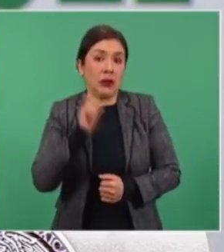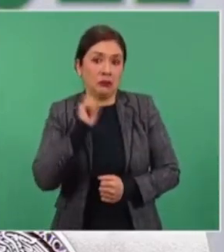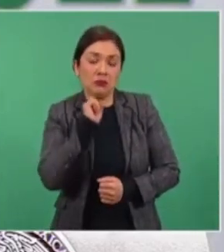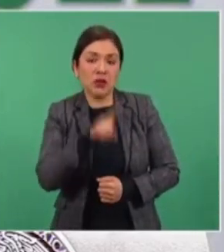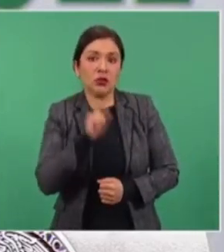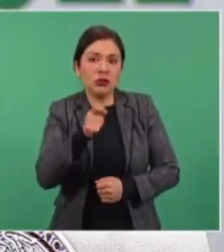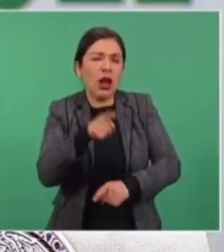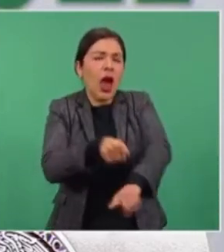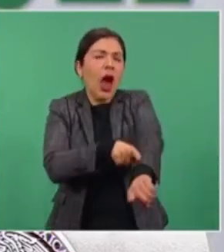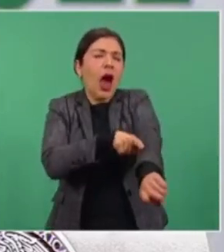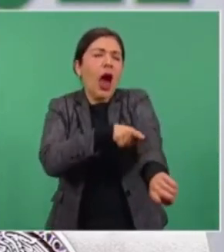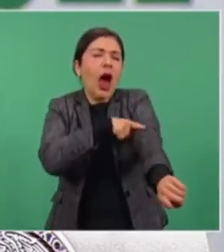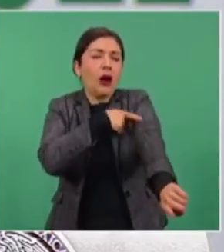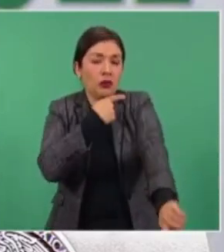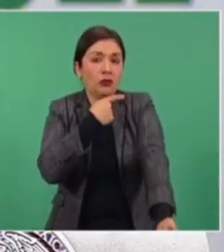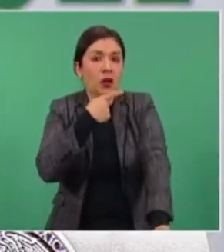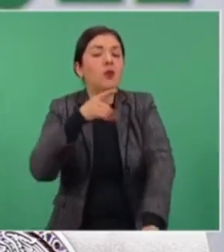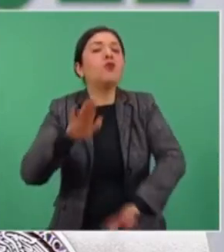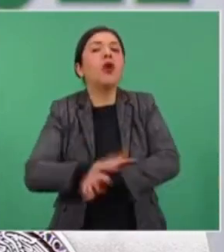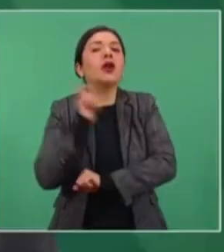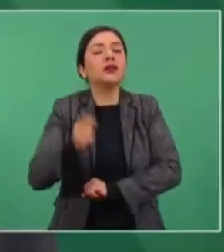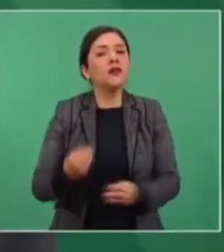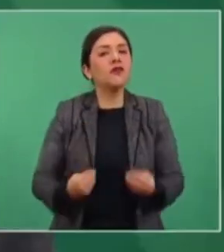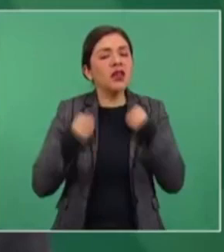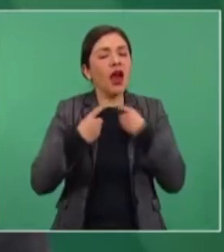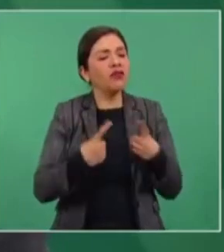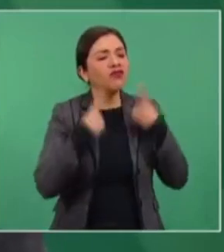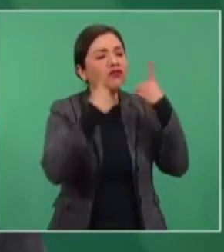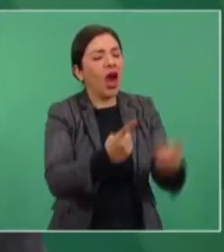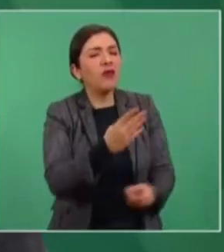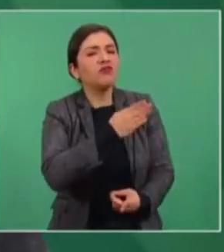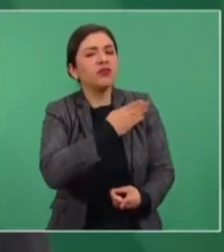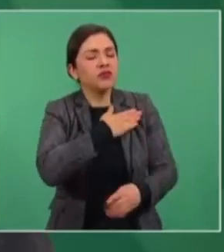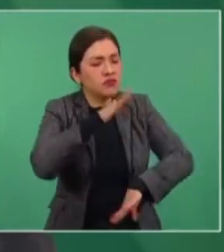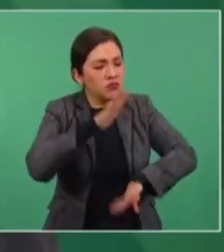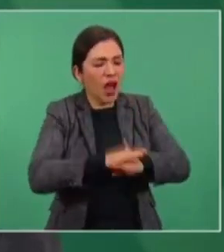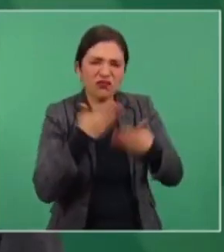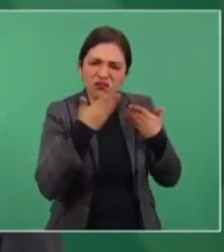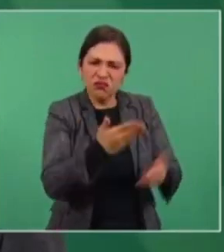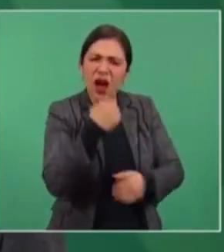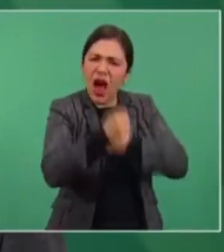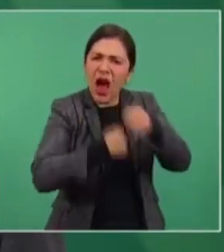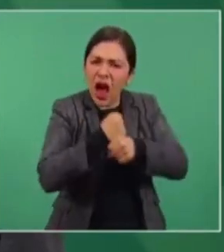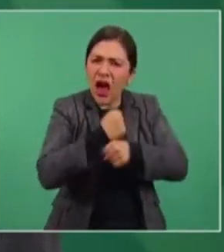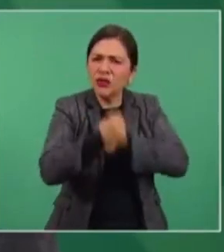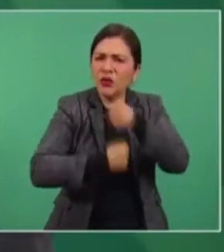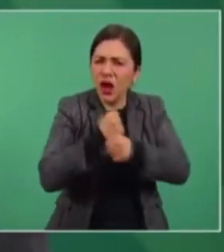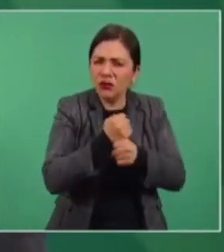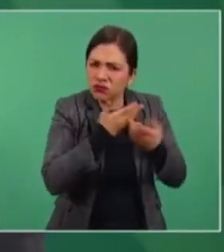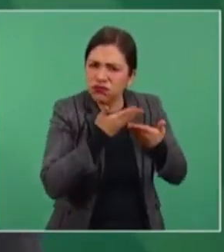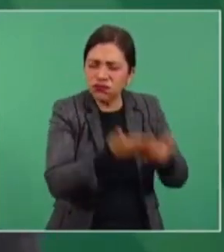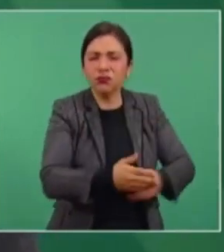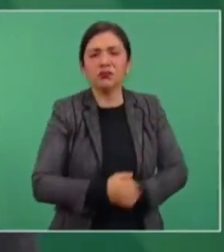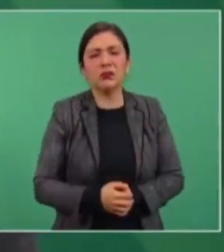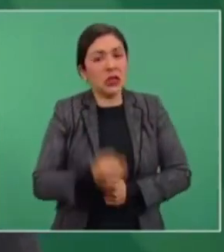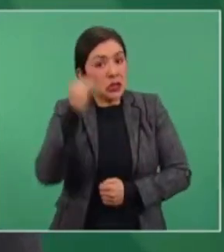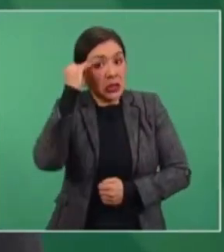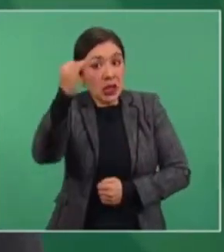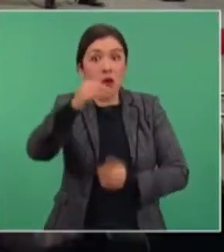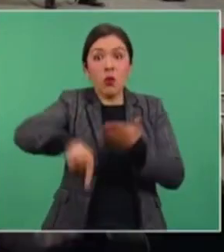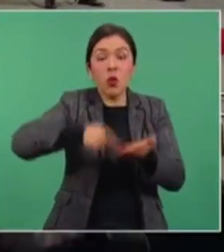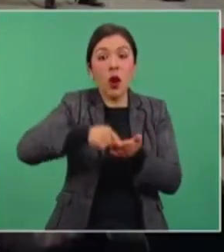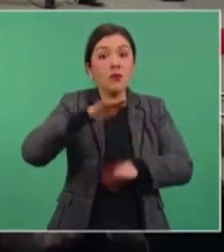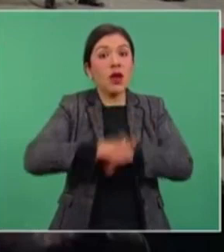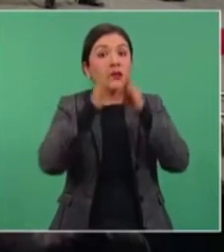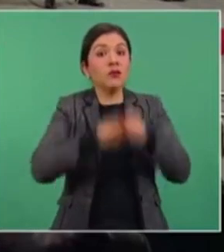la vida ha sido generosa con él, rica por cuanto le ha permitido estar en espacios y en tiempos de trascendencia